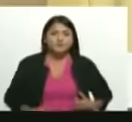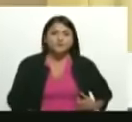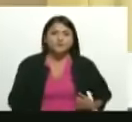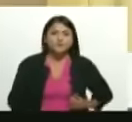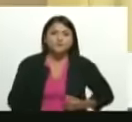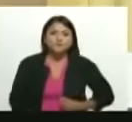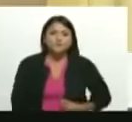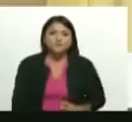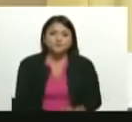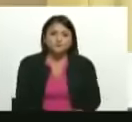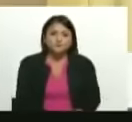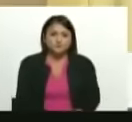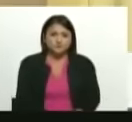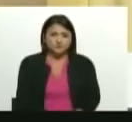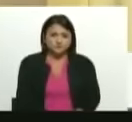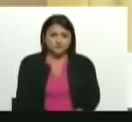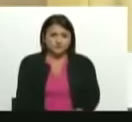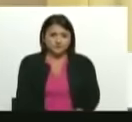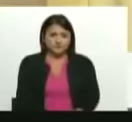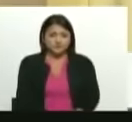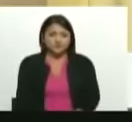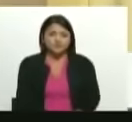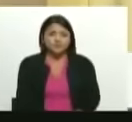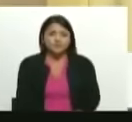Hasta el final, que fue